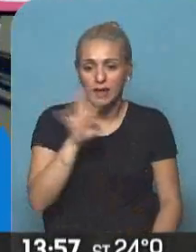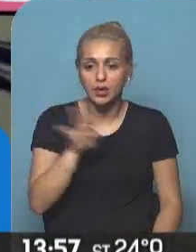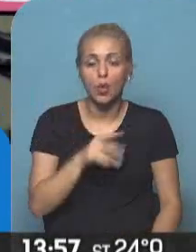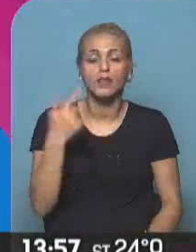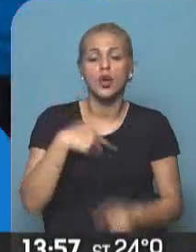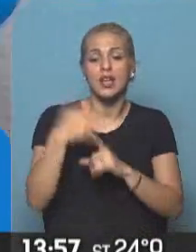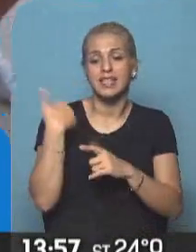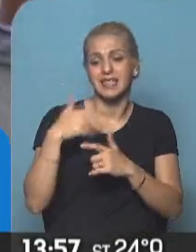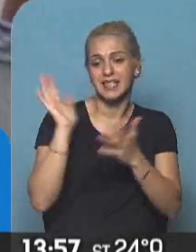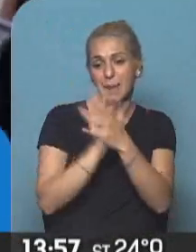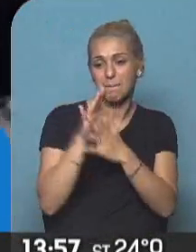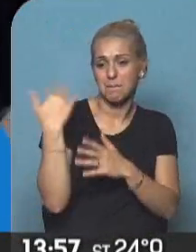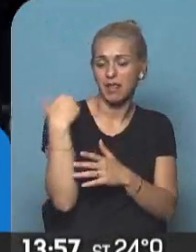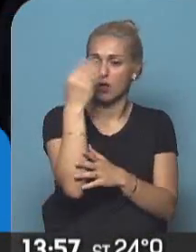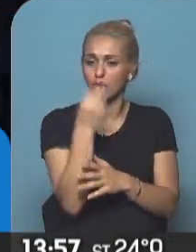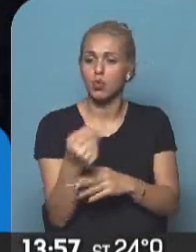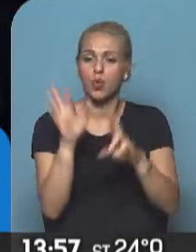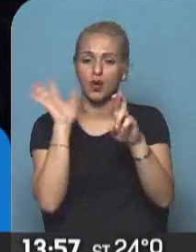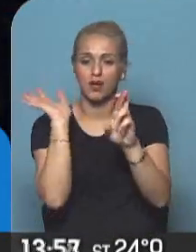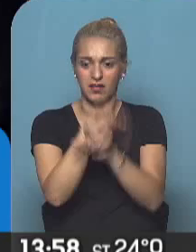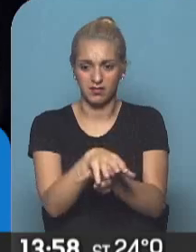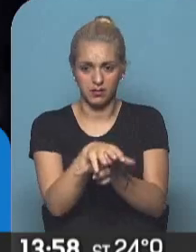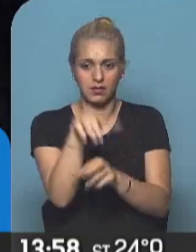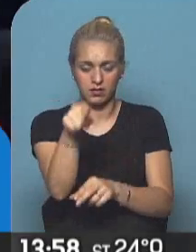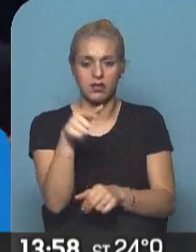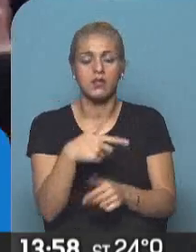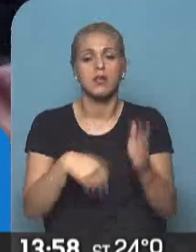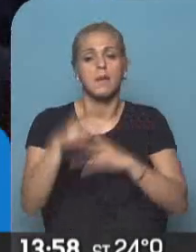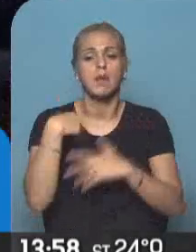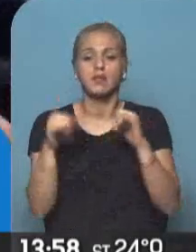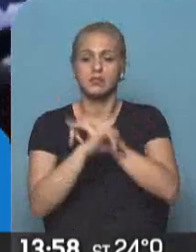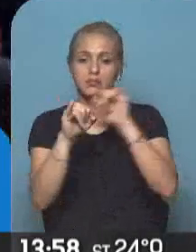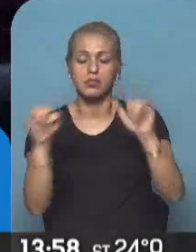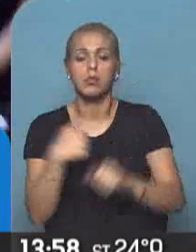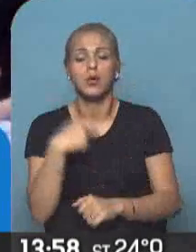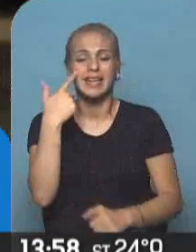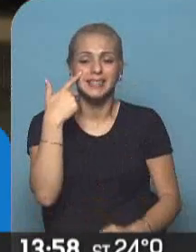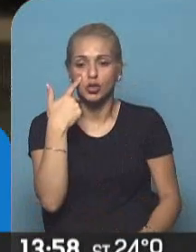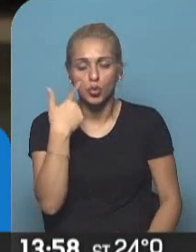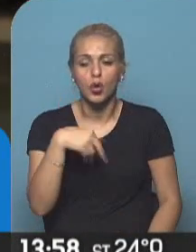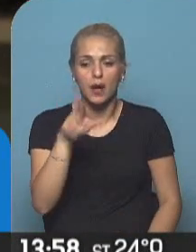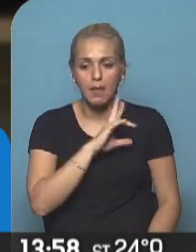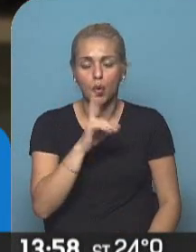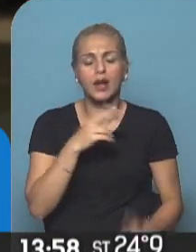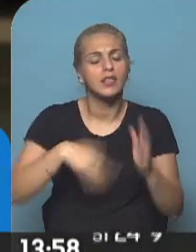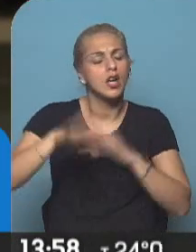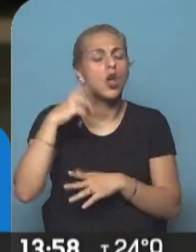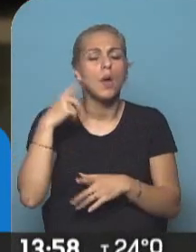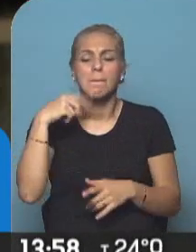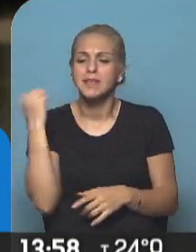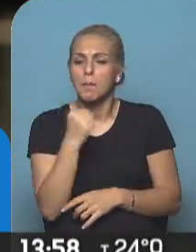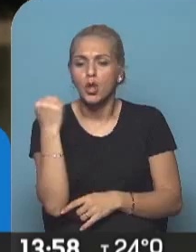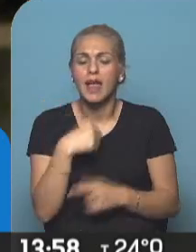ninguna menos uno de los principales auspiciantes es el instituto nacional de las mujeres la carácter humano fundamental es tratar de